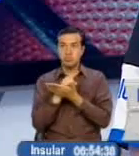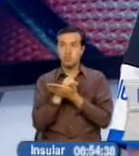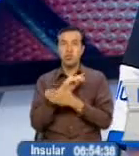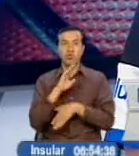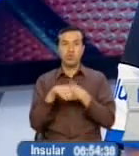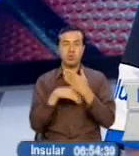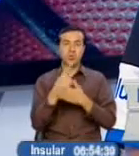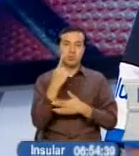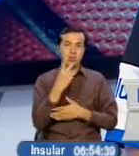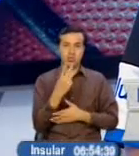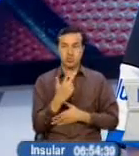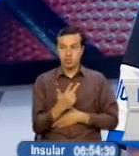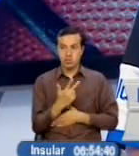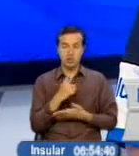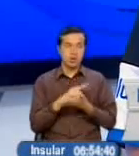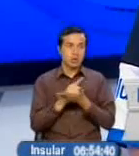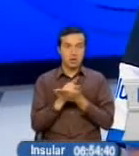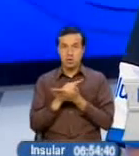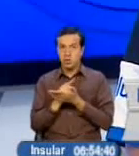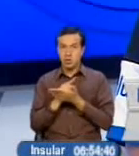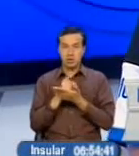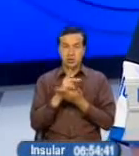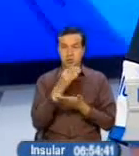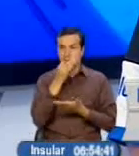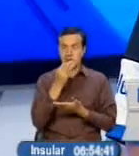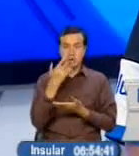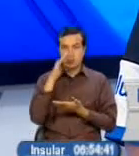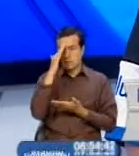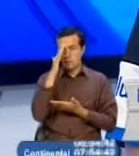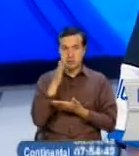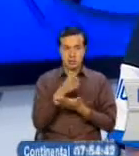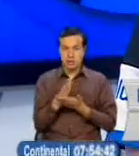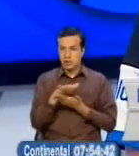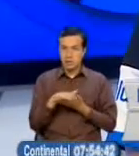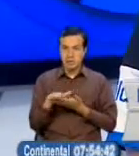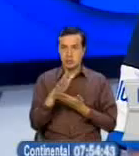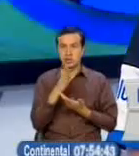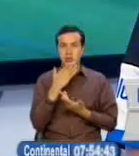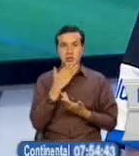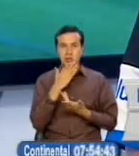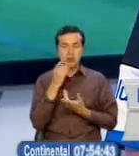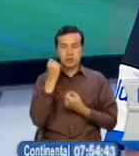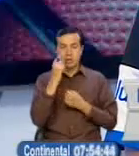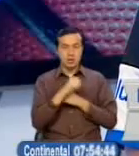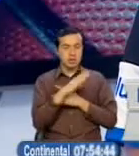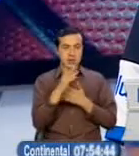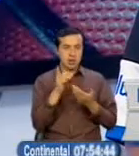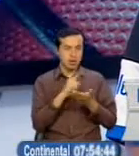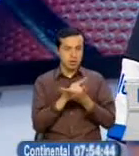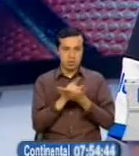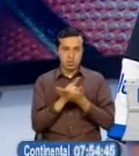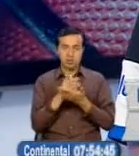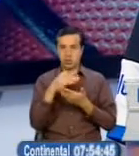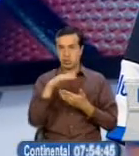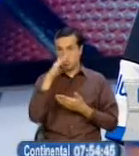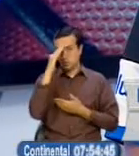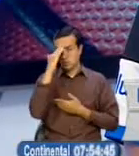tienen 1 o 2 navegadores que realmente saben cómo moverse en el terreno, que interpretan bien los mapas y